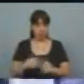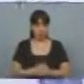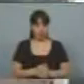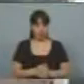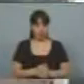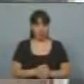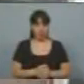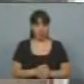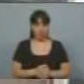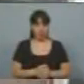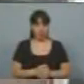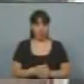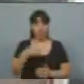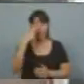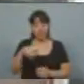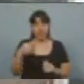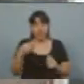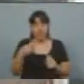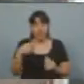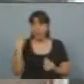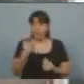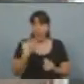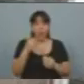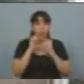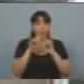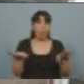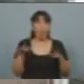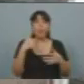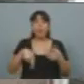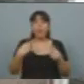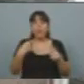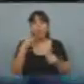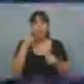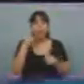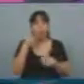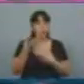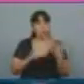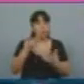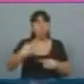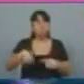son verdades. Hey, al final van a terminar diciendo que a Tomás se le habían quemado las tostadas.